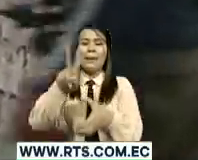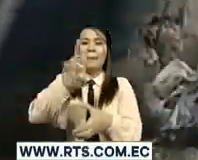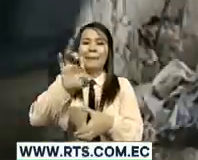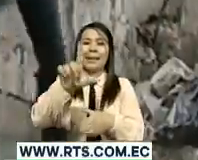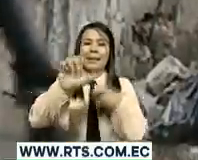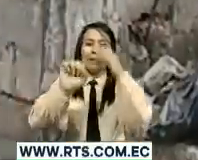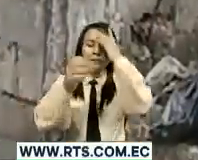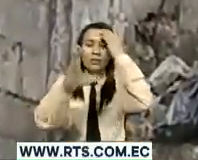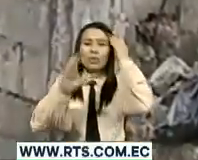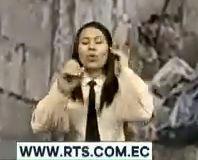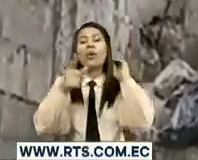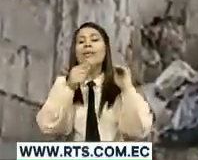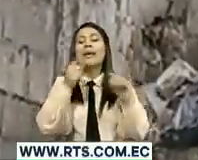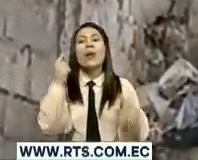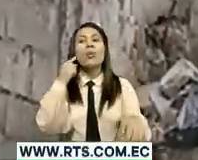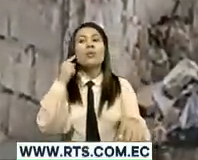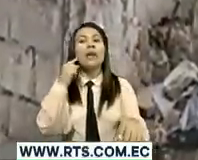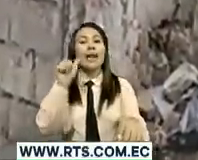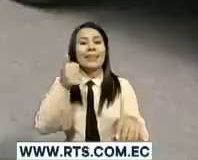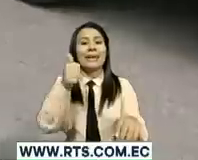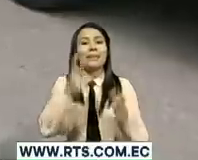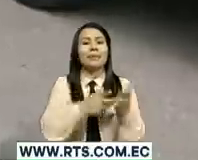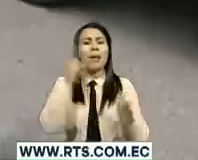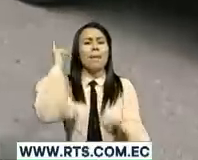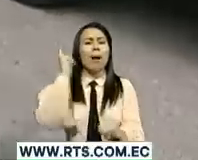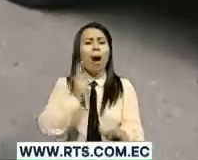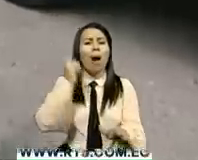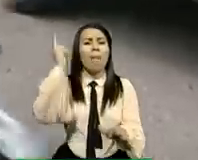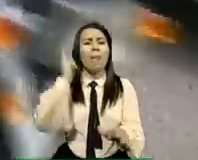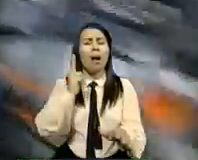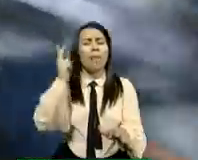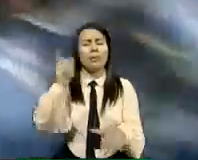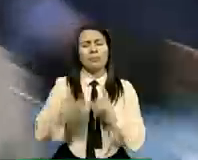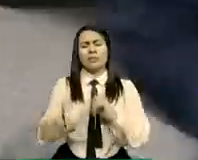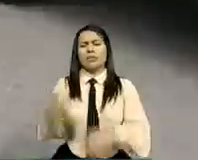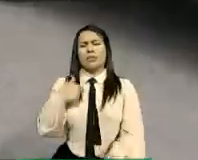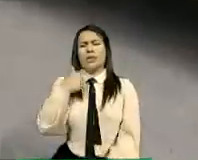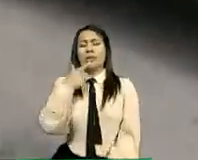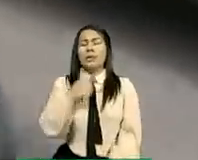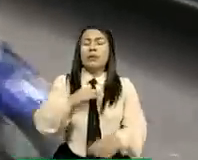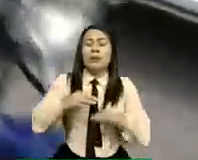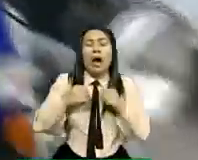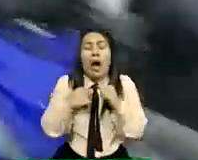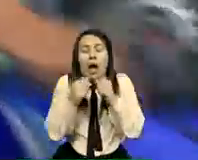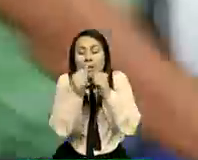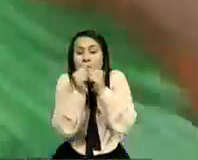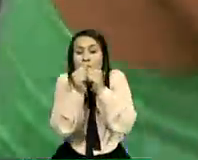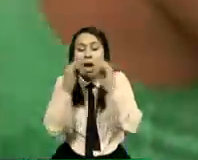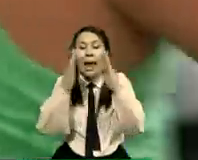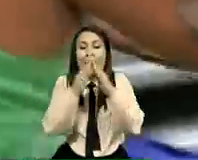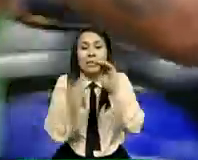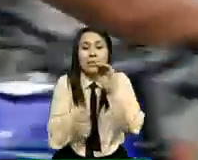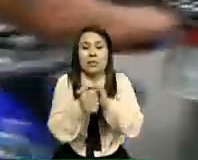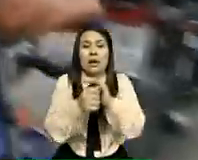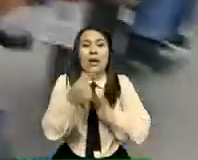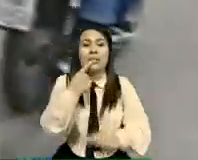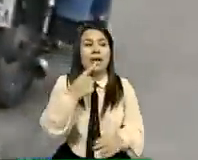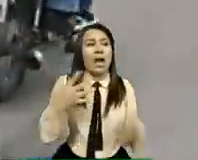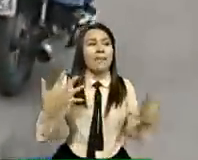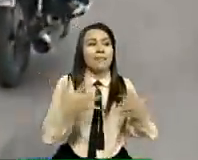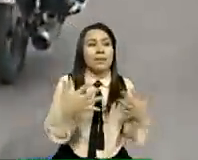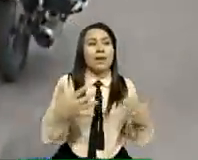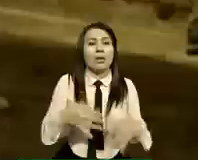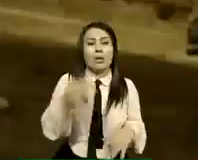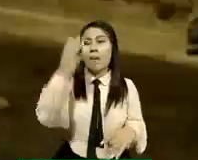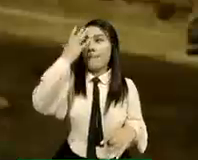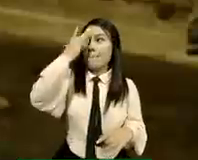Sur, escucharon más de 10 disparos de arma de fuego. Los habitantes aseguran que se lanzaron al piso en sus casas y al salir, vieron a dos